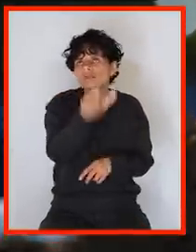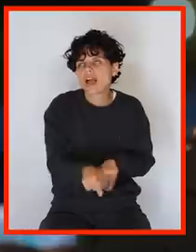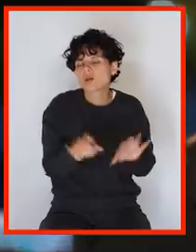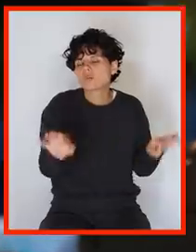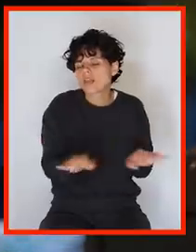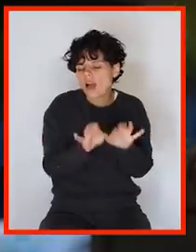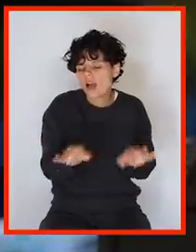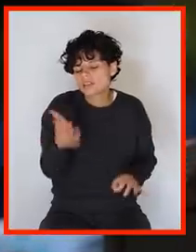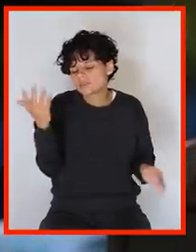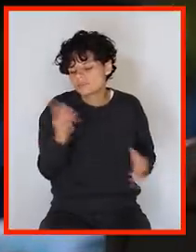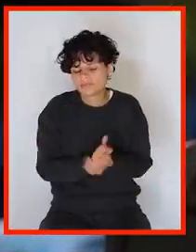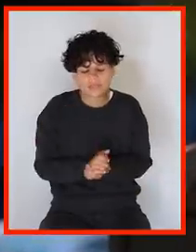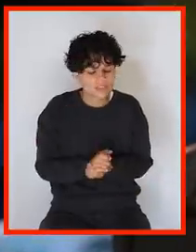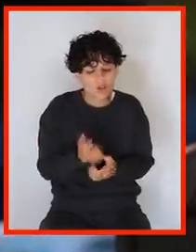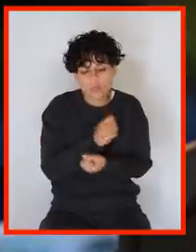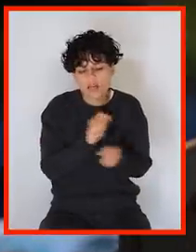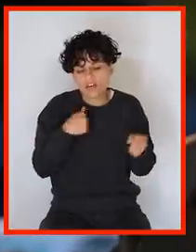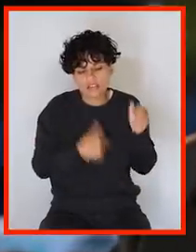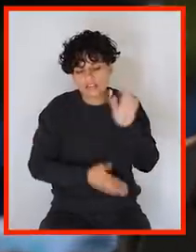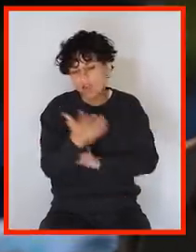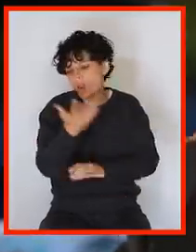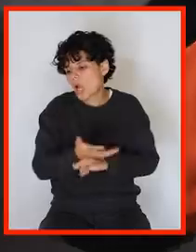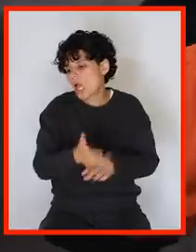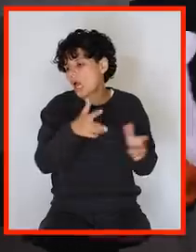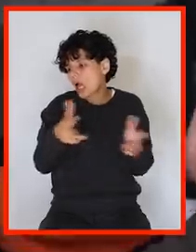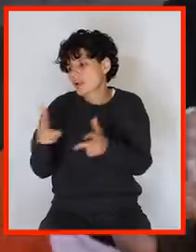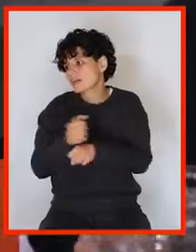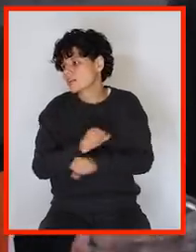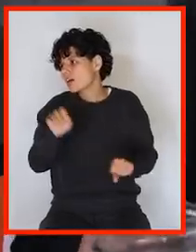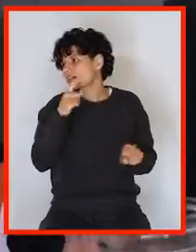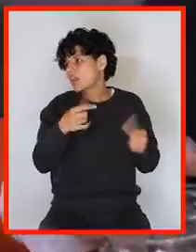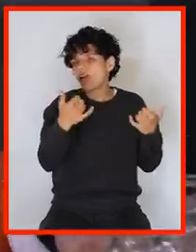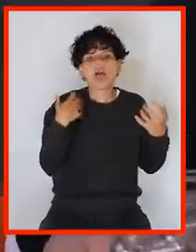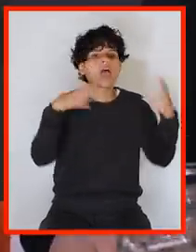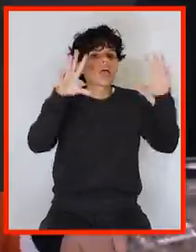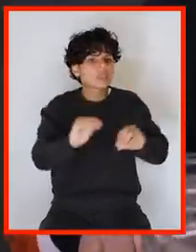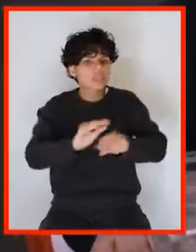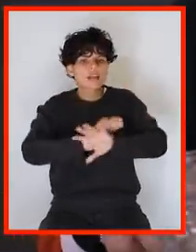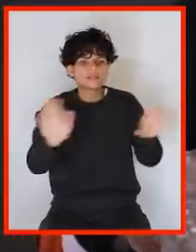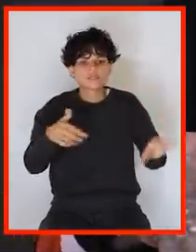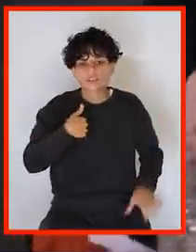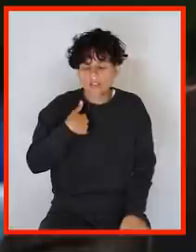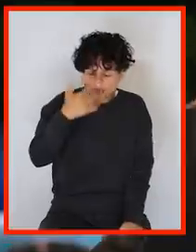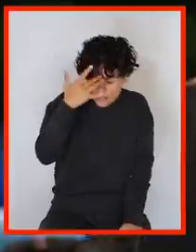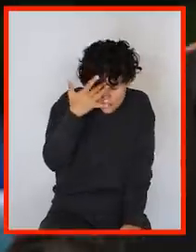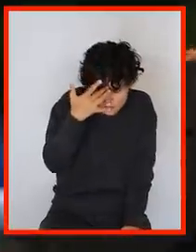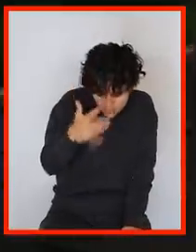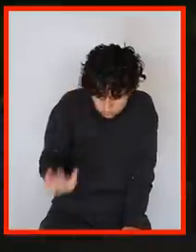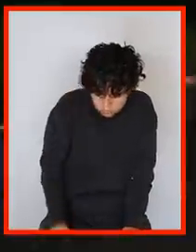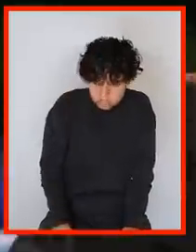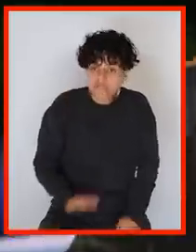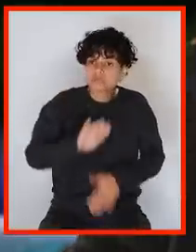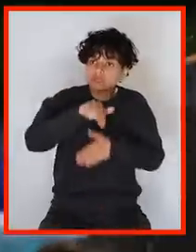Igual es cumpleaños el hombre, así, igual, puta. No puedo salir como a huellar, porque ¿para qué voy a ir a paquear la hueá, pues? Ya, la